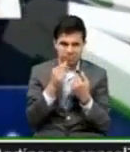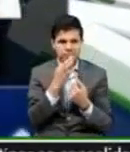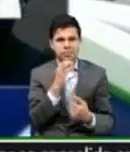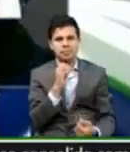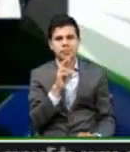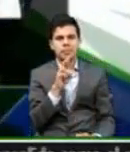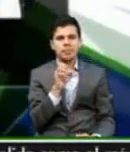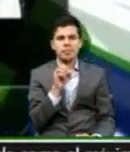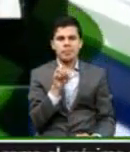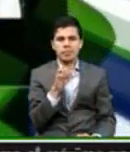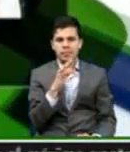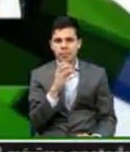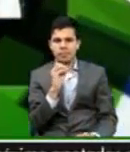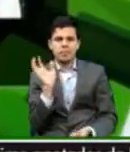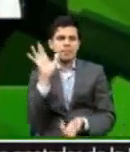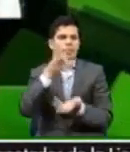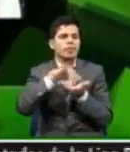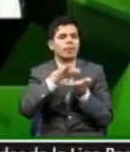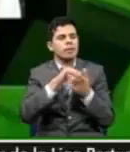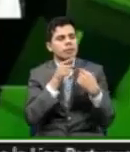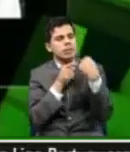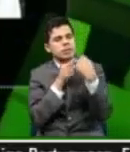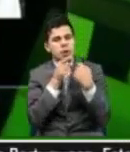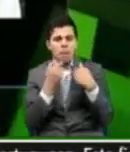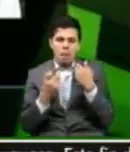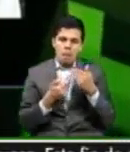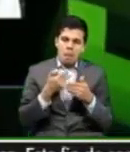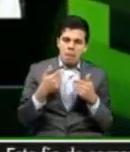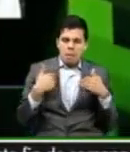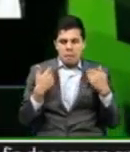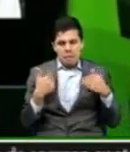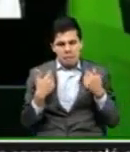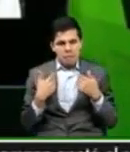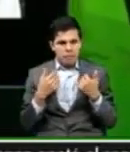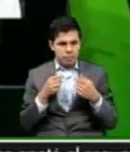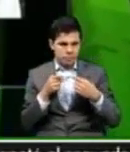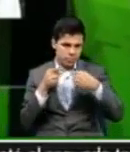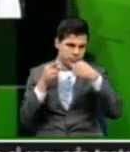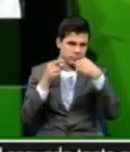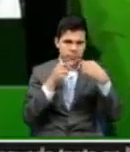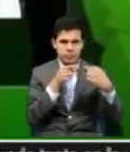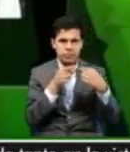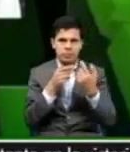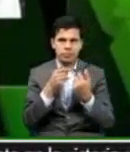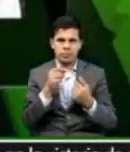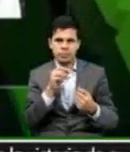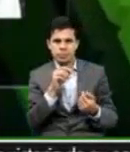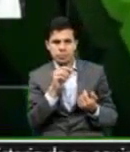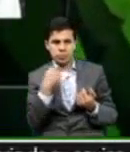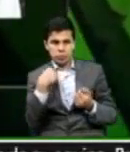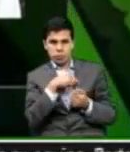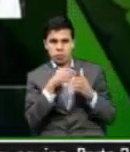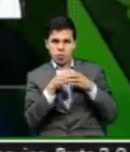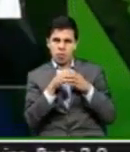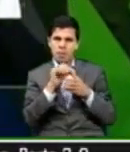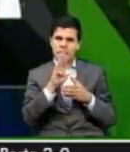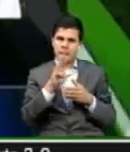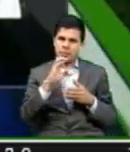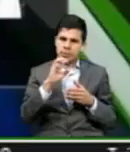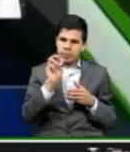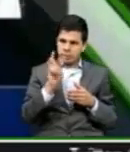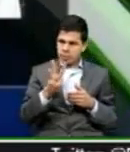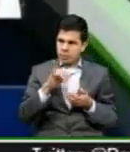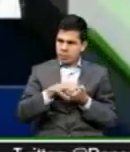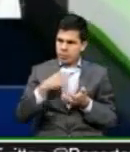Toronto y la hemos conseguido en las dos categorías. En la categoría BC3, nosotros ratificándonos, ganando la medalla